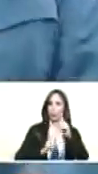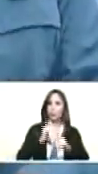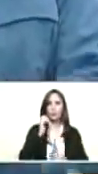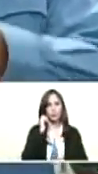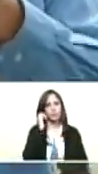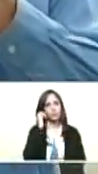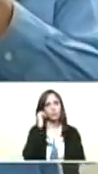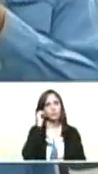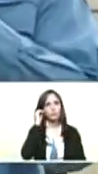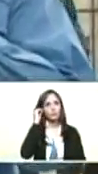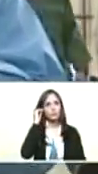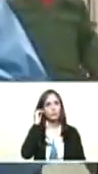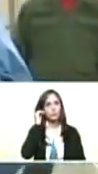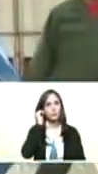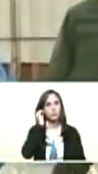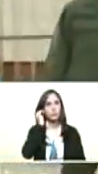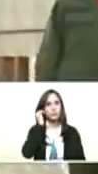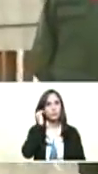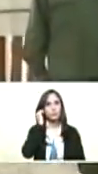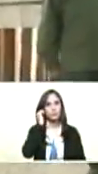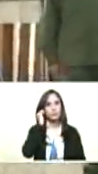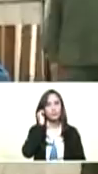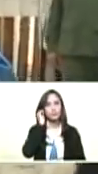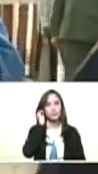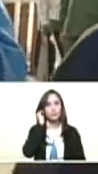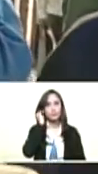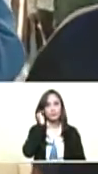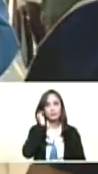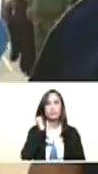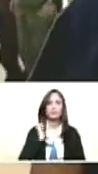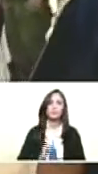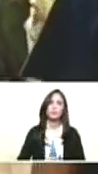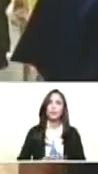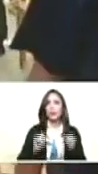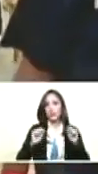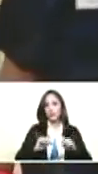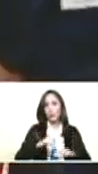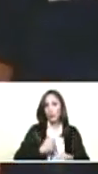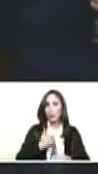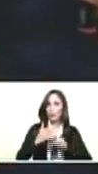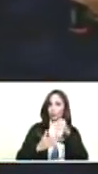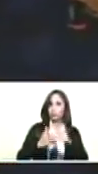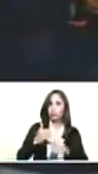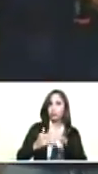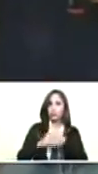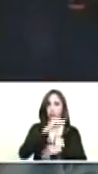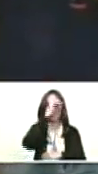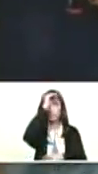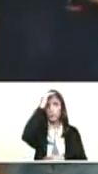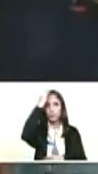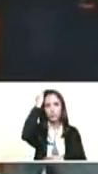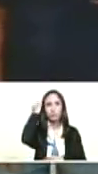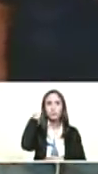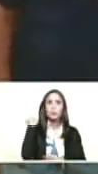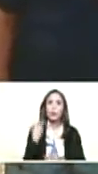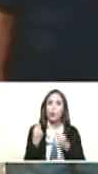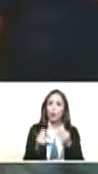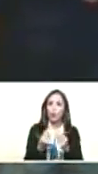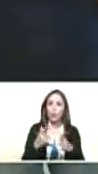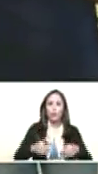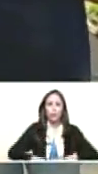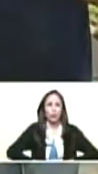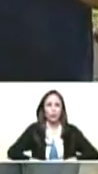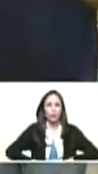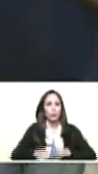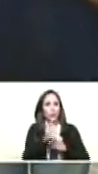urbana es un concepto revolucionario y va de la mano de la revolución bolivariana productiva, va de la mano del esfuerzo que